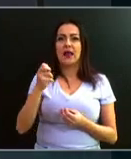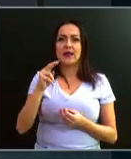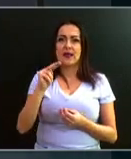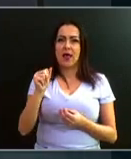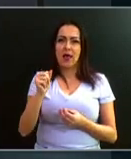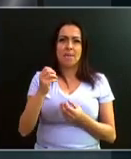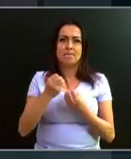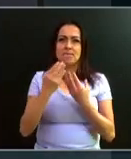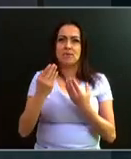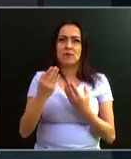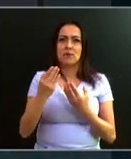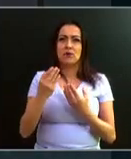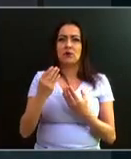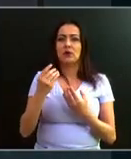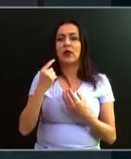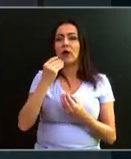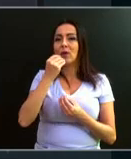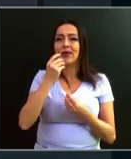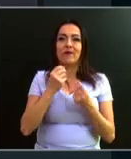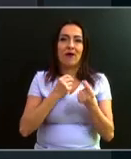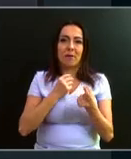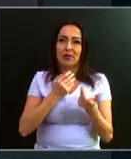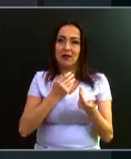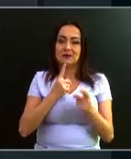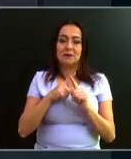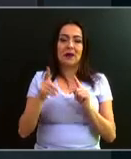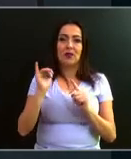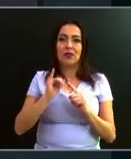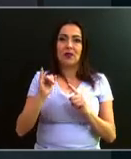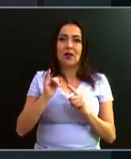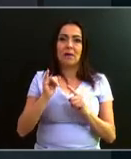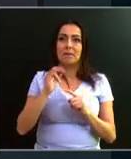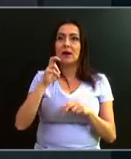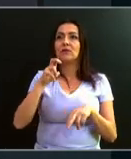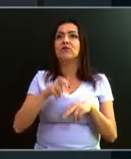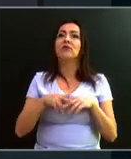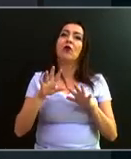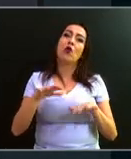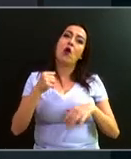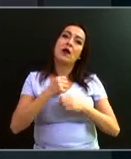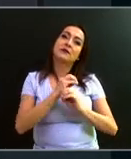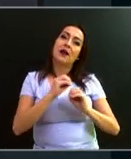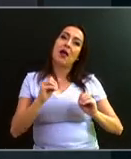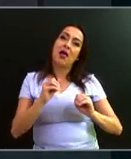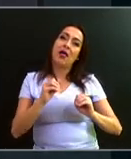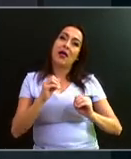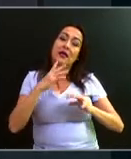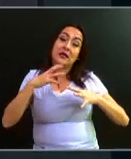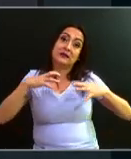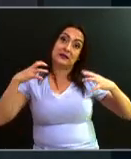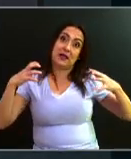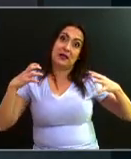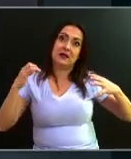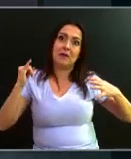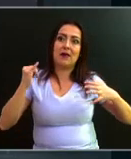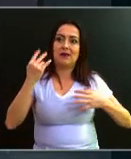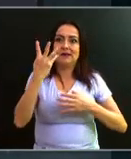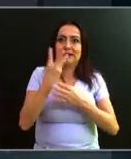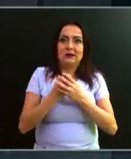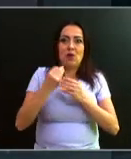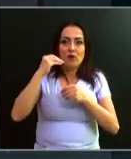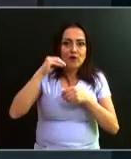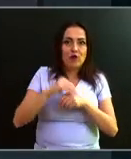dieta mucho de fast food y el mismo sedentarismo y estrés que se vive. Entonces todo eso confluye